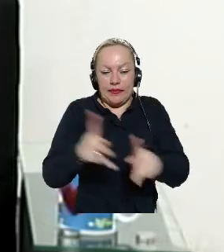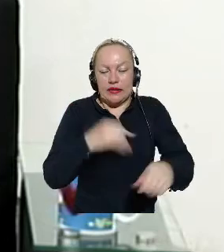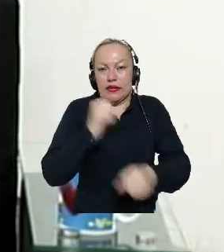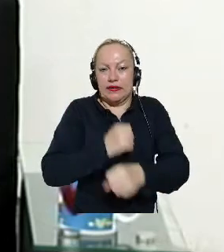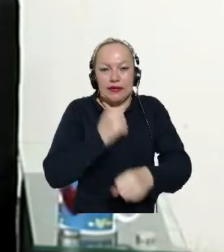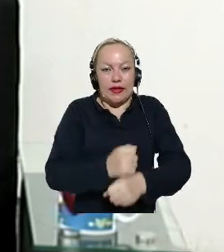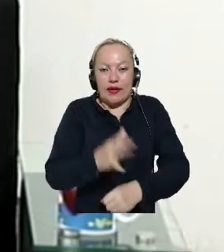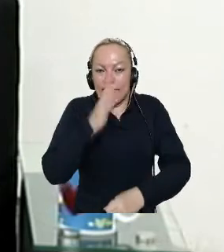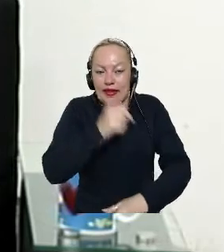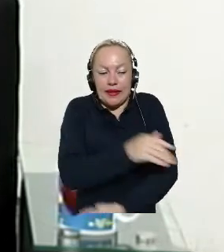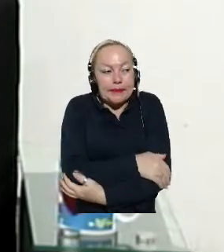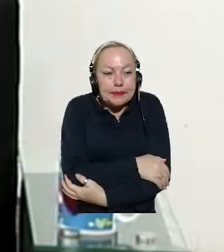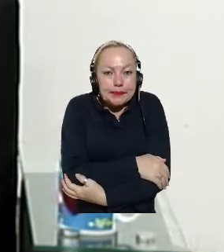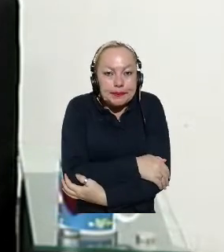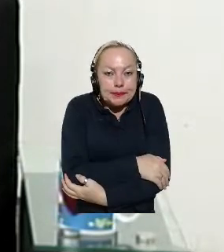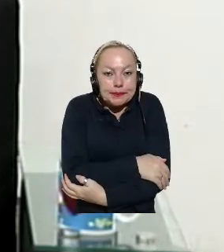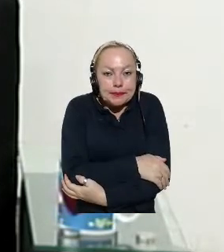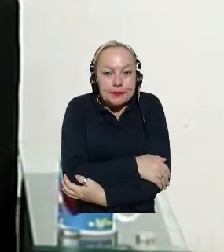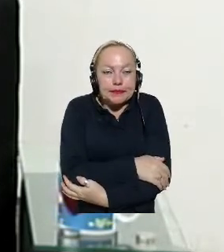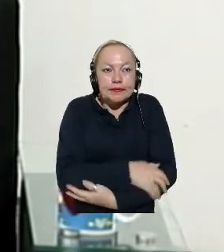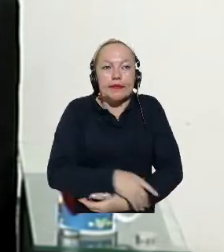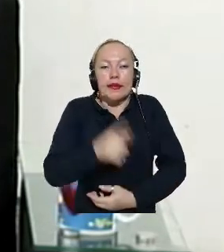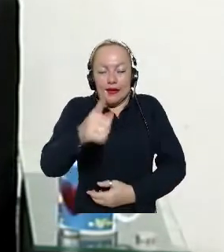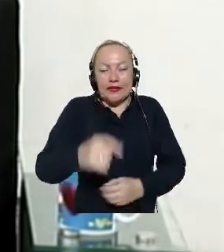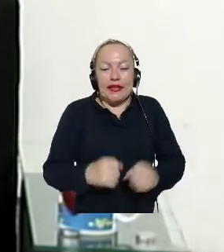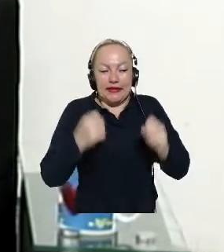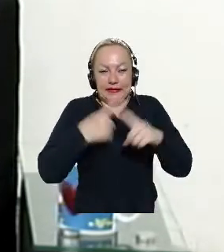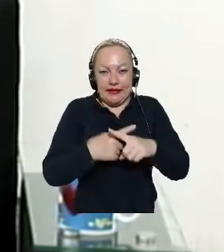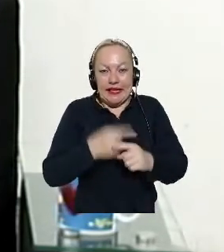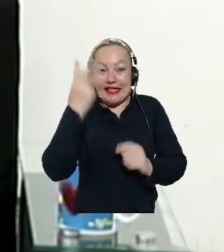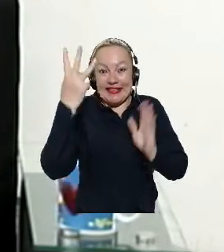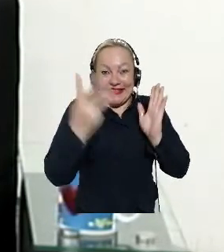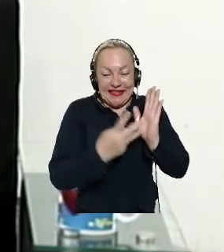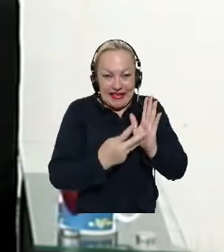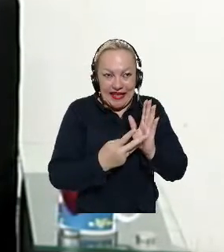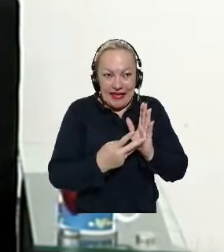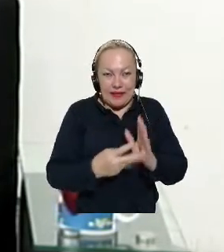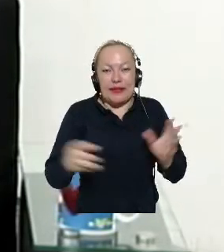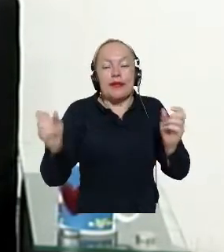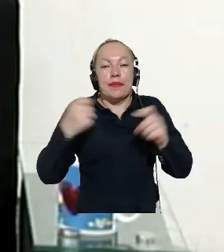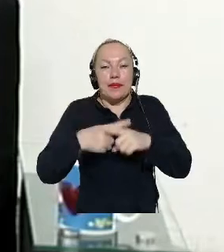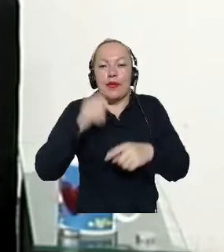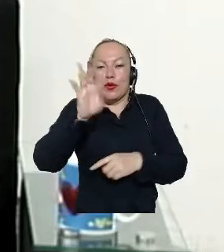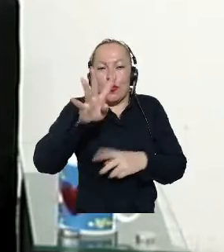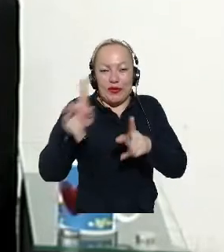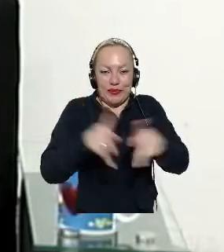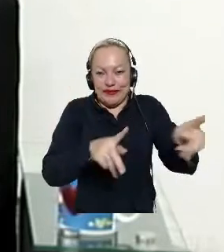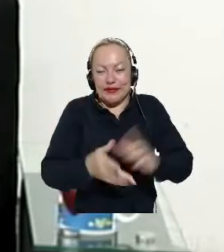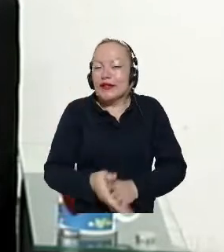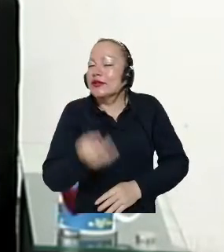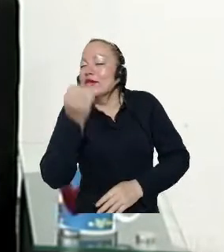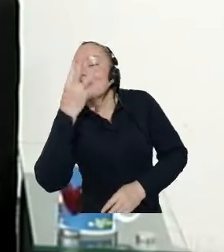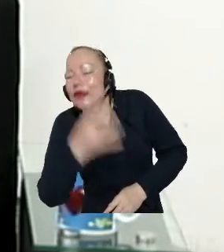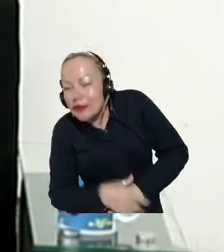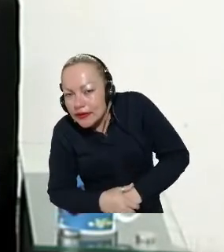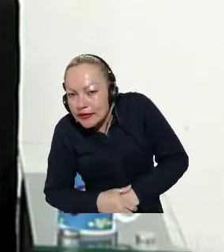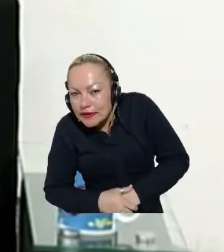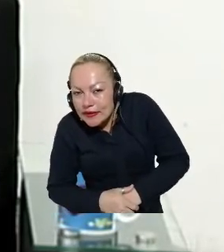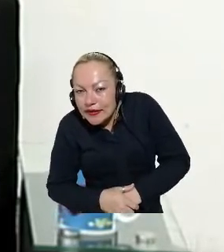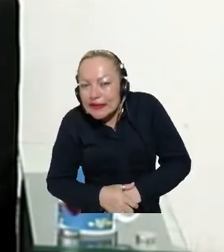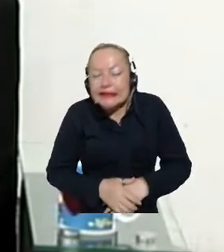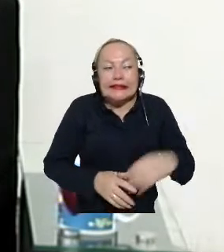empleo. Entonces multiplica esa, haz esa multiplicación de 3.000 por 4. ¿Cuánto te da? Dios